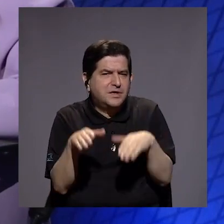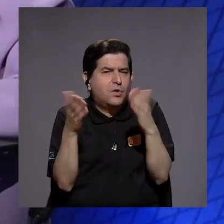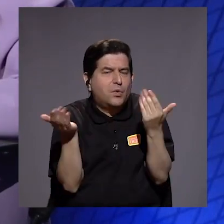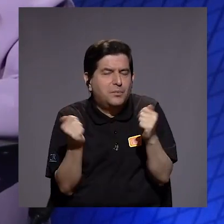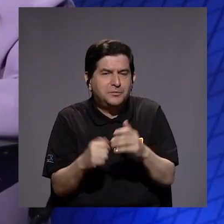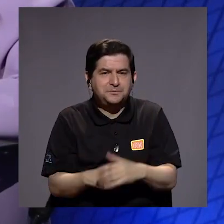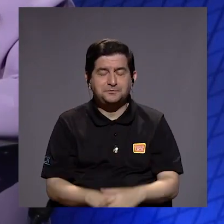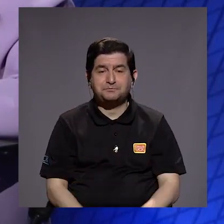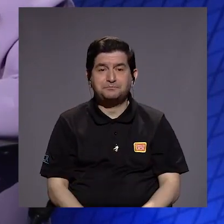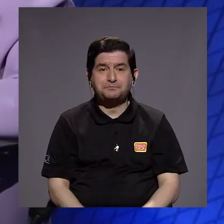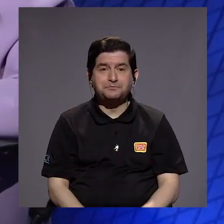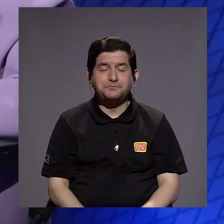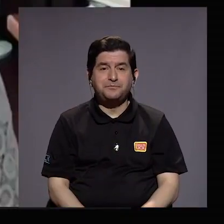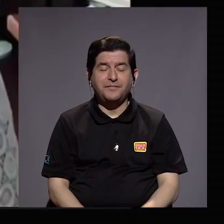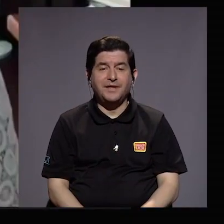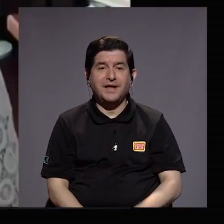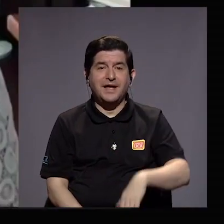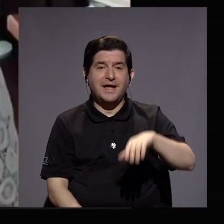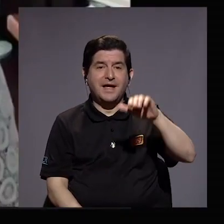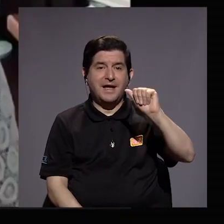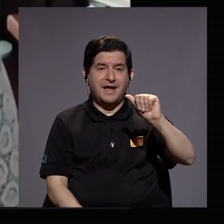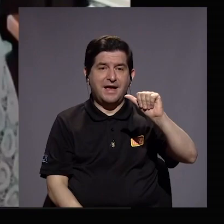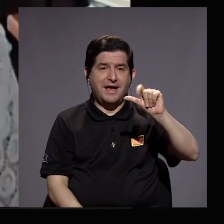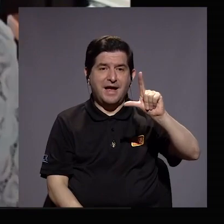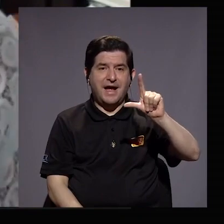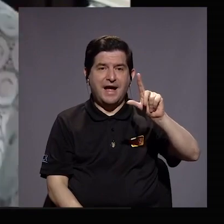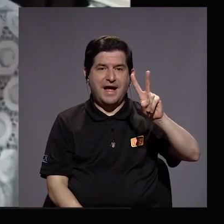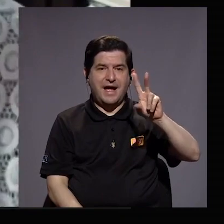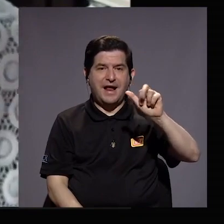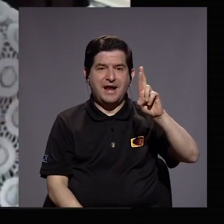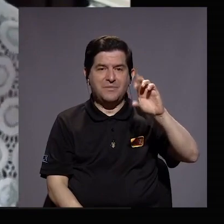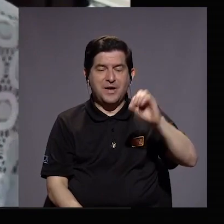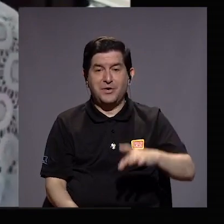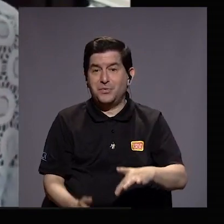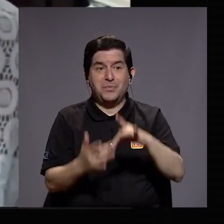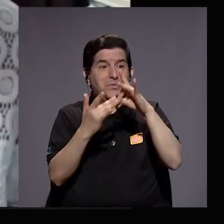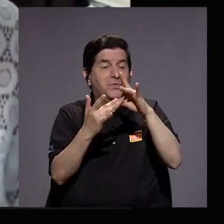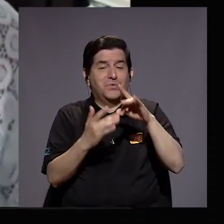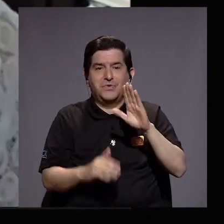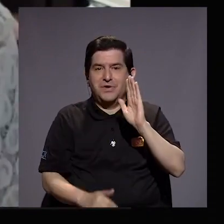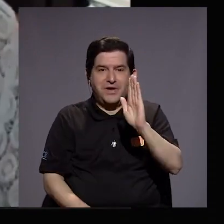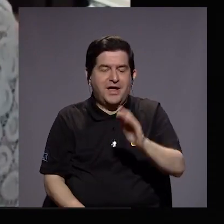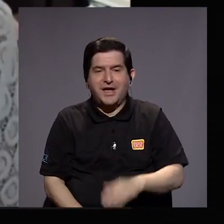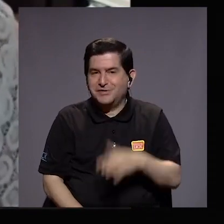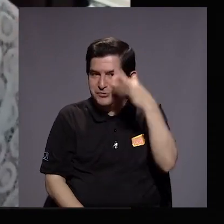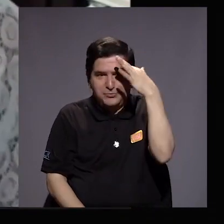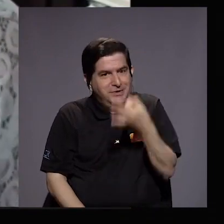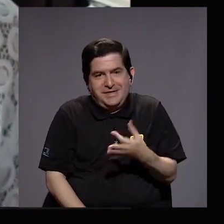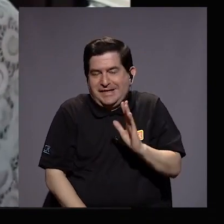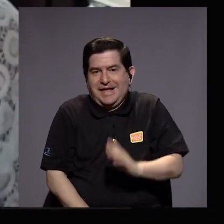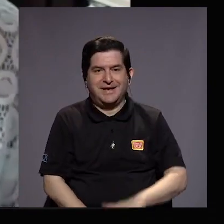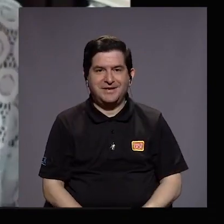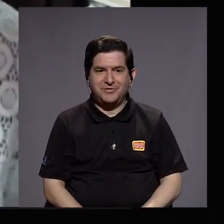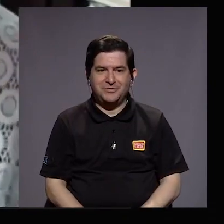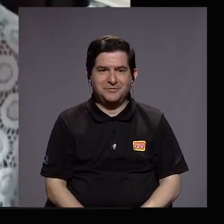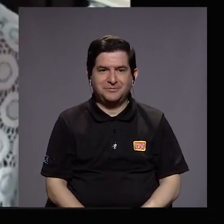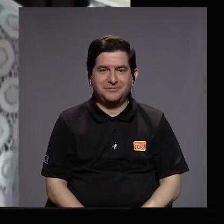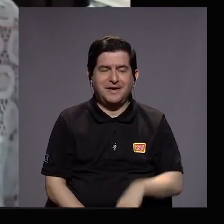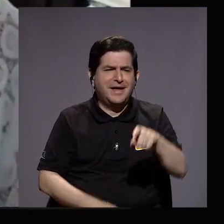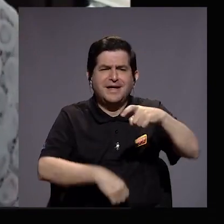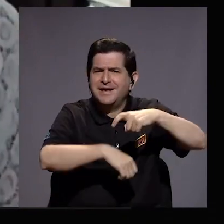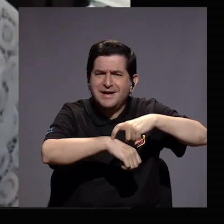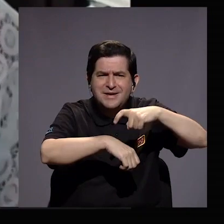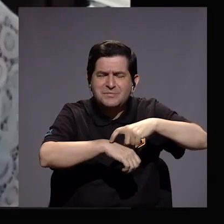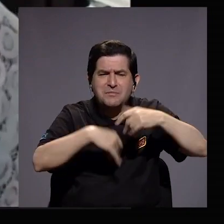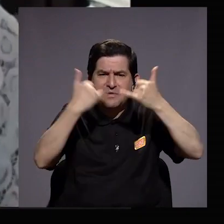discusión? Bueno, don Álvaro fue siempre muy particular en sus criterios. Bueno, ya en